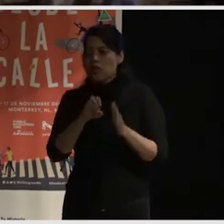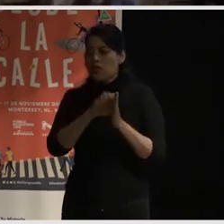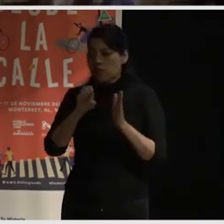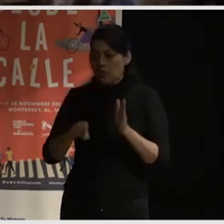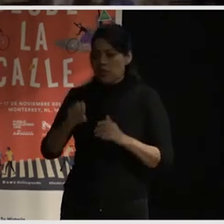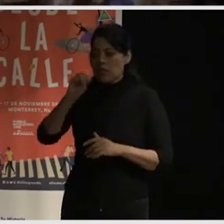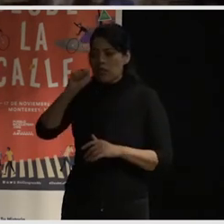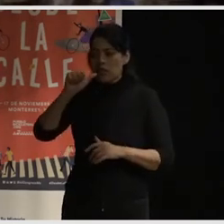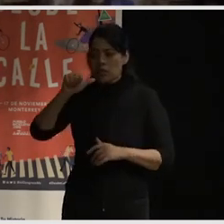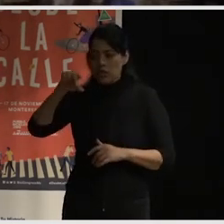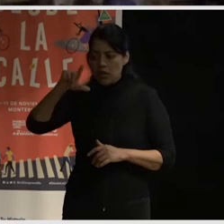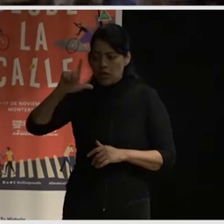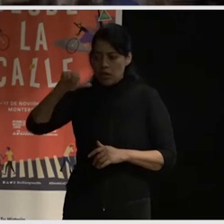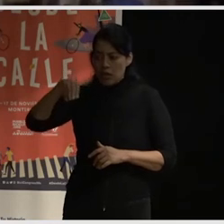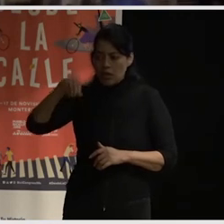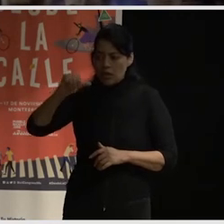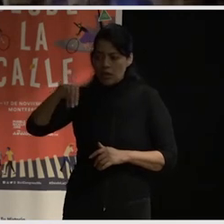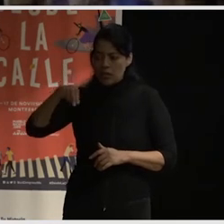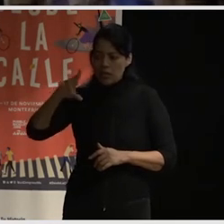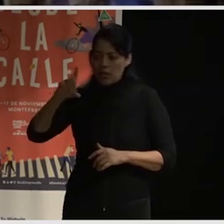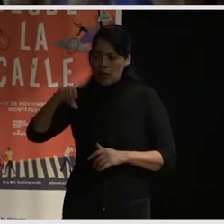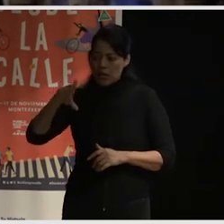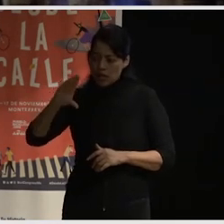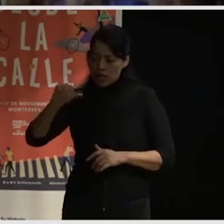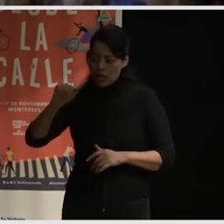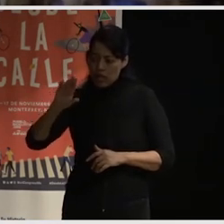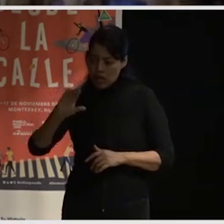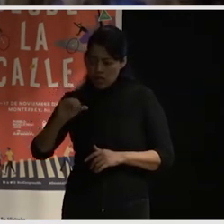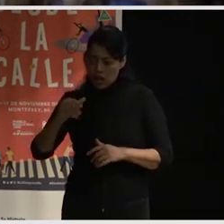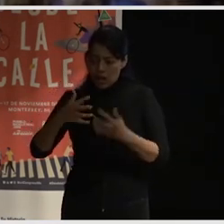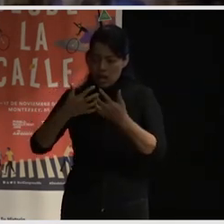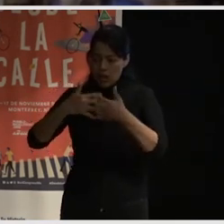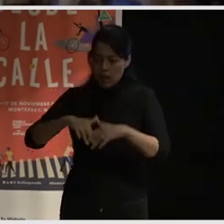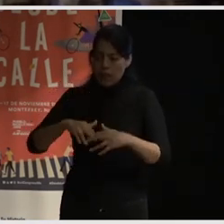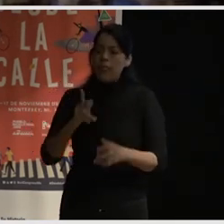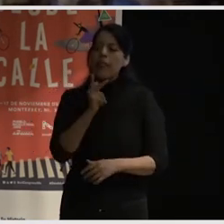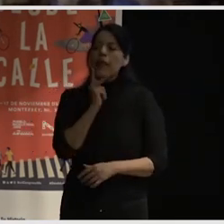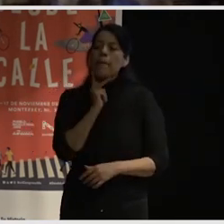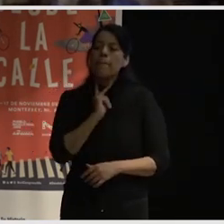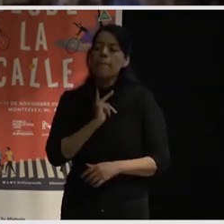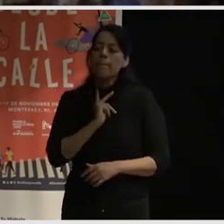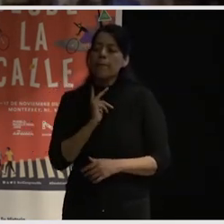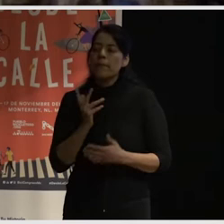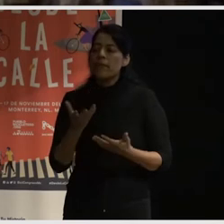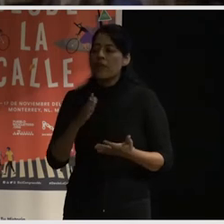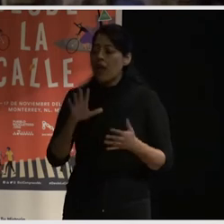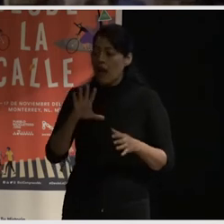salamanca de la cruz que en una planta si hay mucha contracción o no para